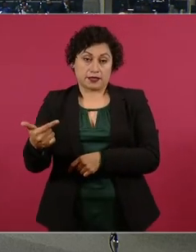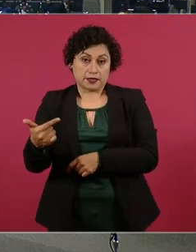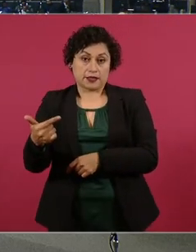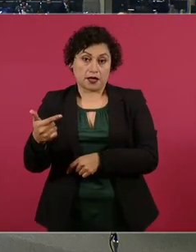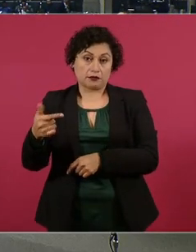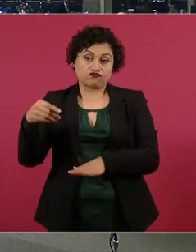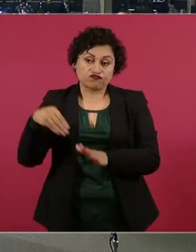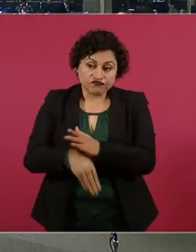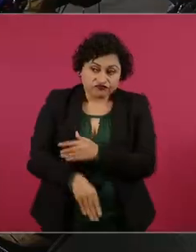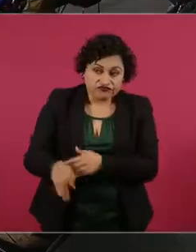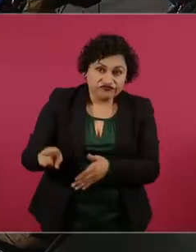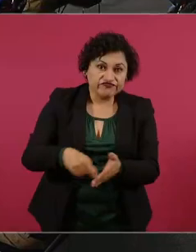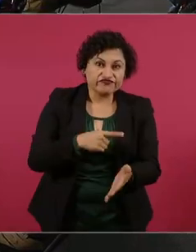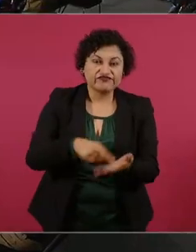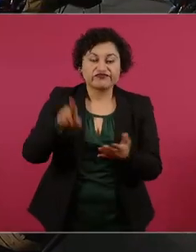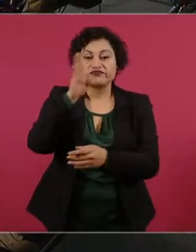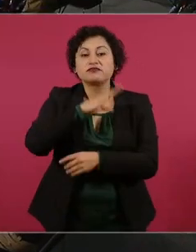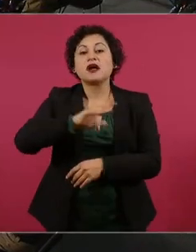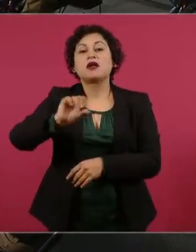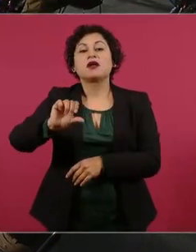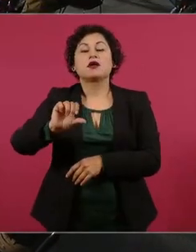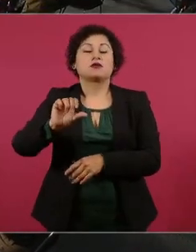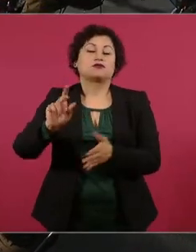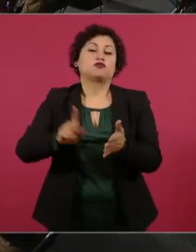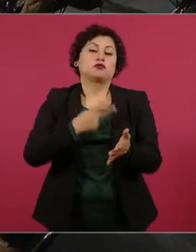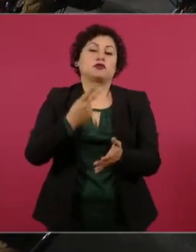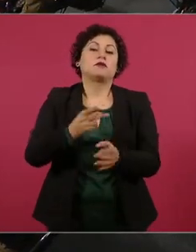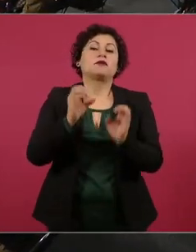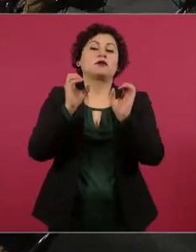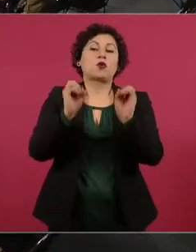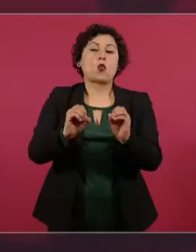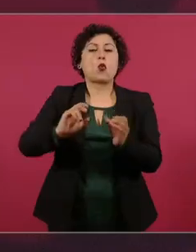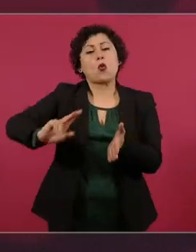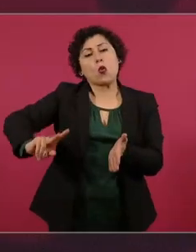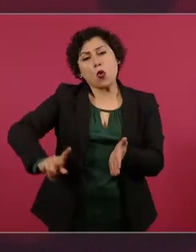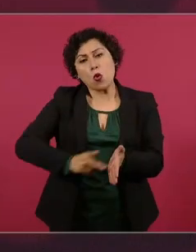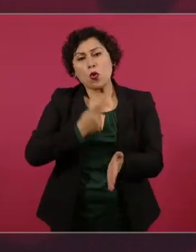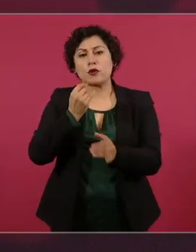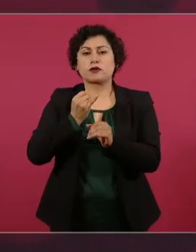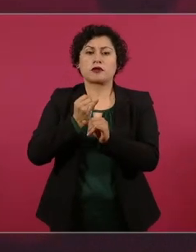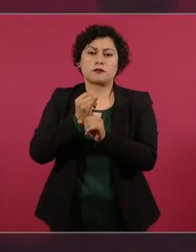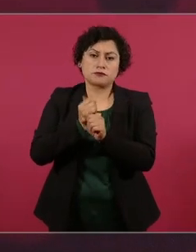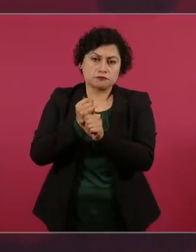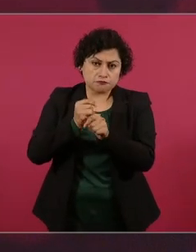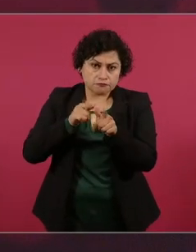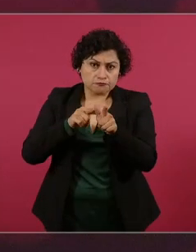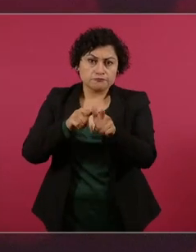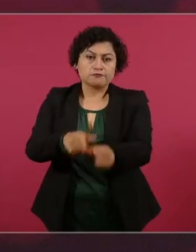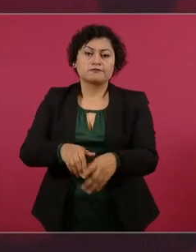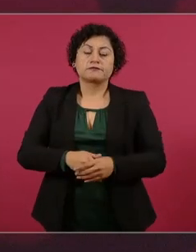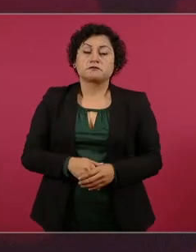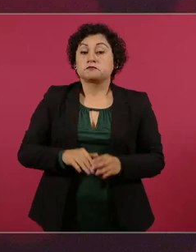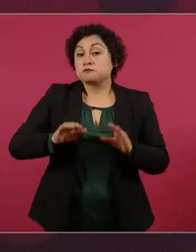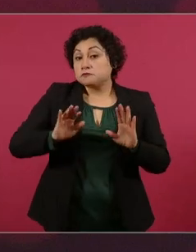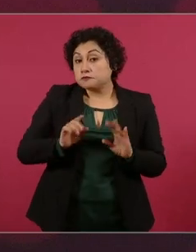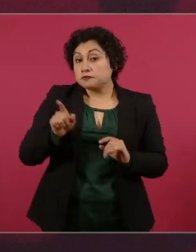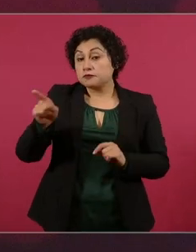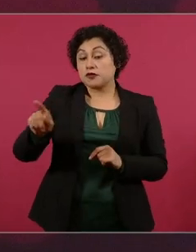denuncia. Pues va la Fiscalía a atender este asunto, como lo